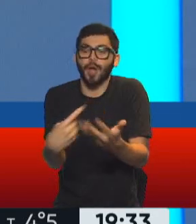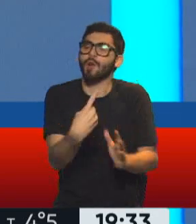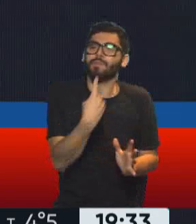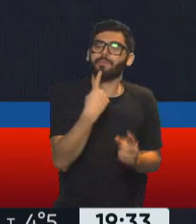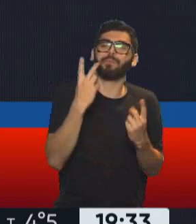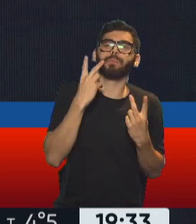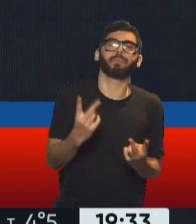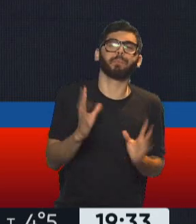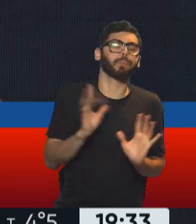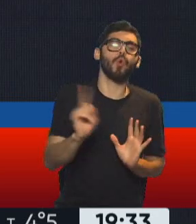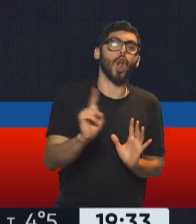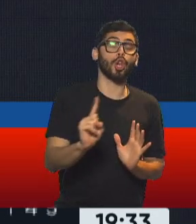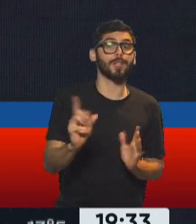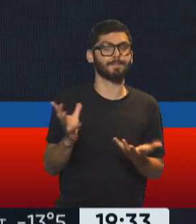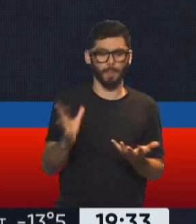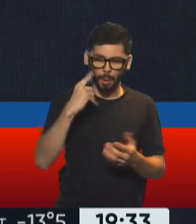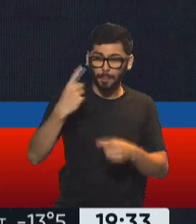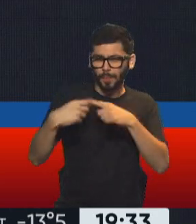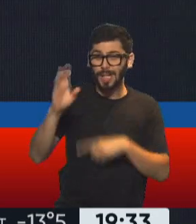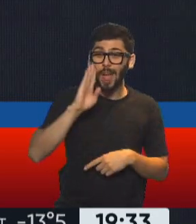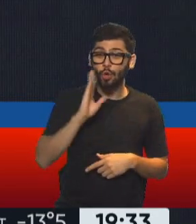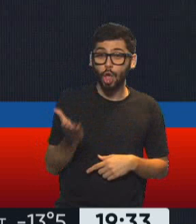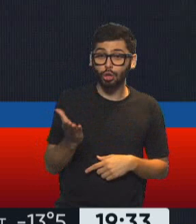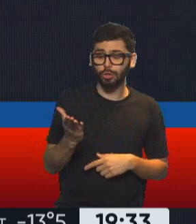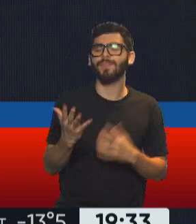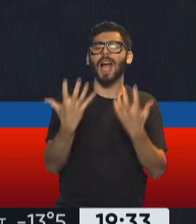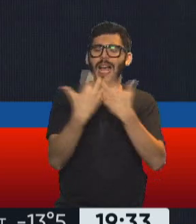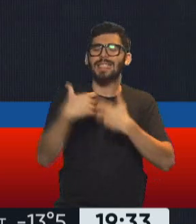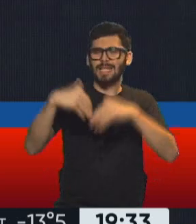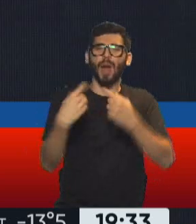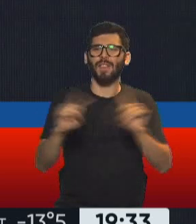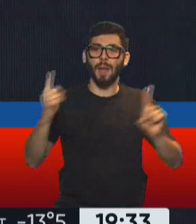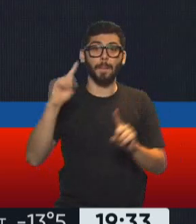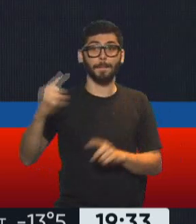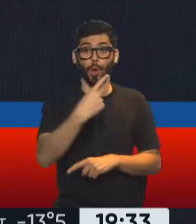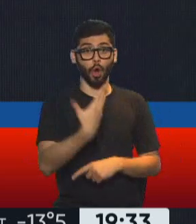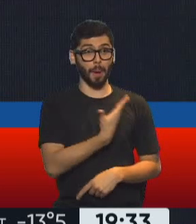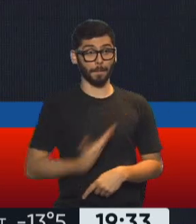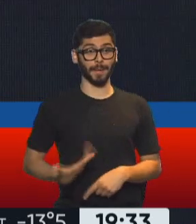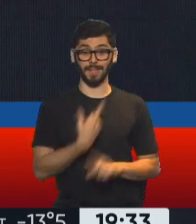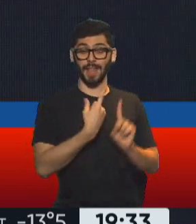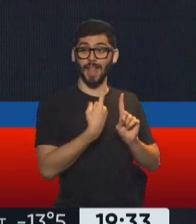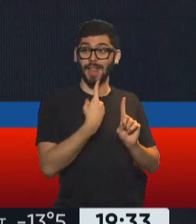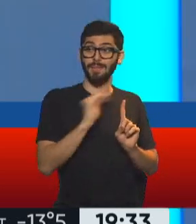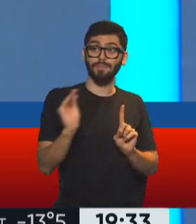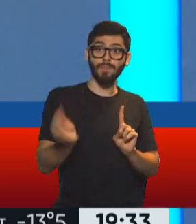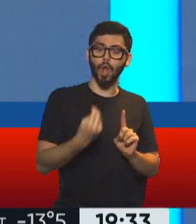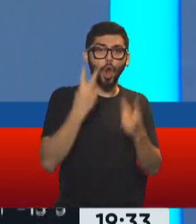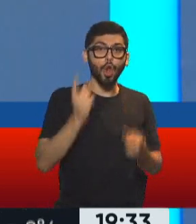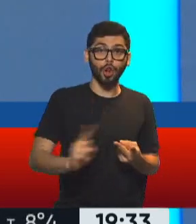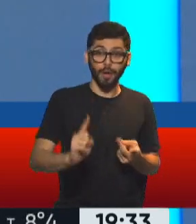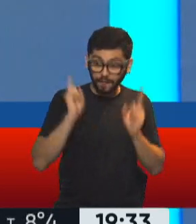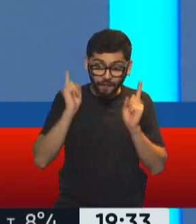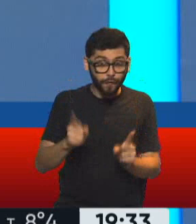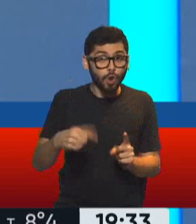querés, volvemos un poquito más atrás y hablamos de Estados Unidos, con un sistema diferente, pero que en definitiva el presidente saliente no reconocía haber perdido y las no elecciones. reconoce aún hoy. No.